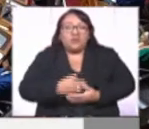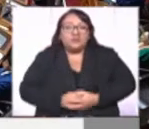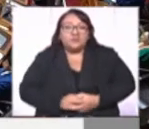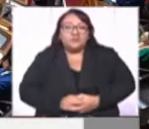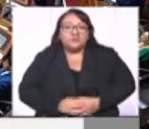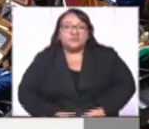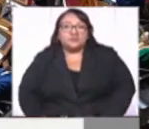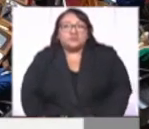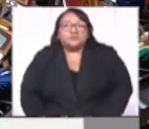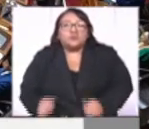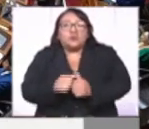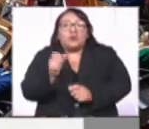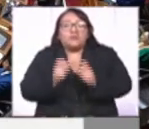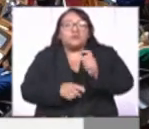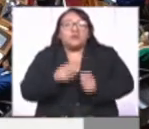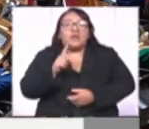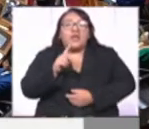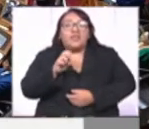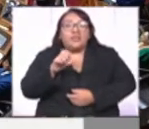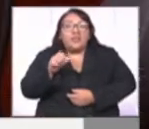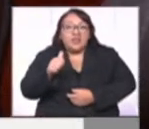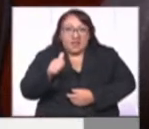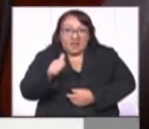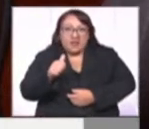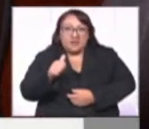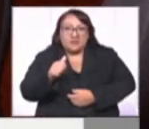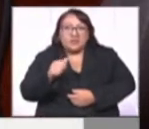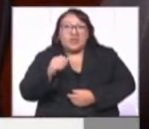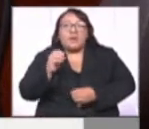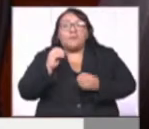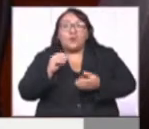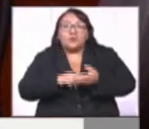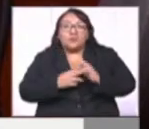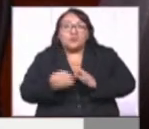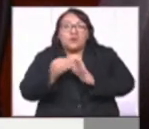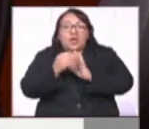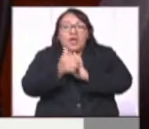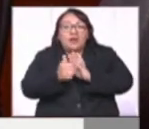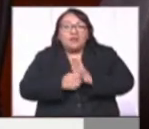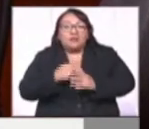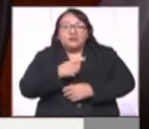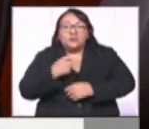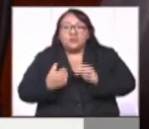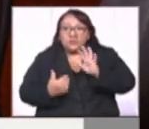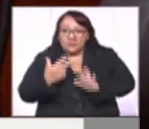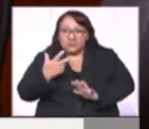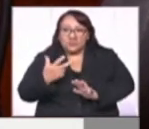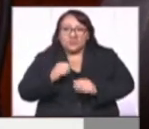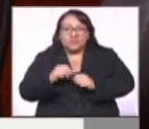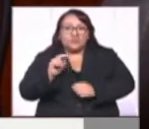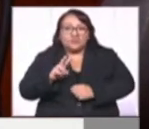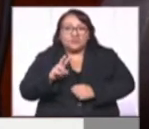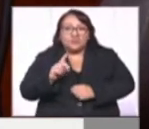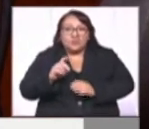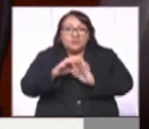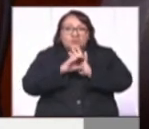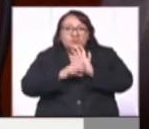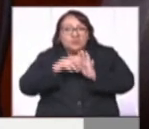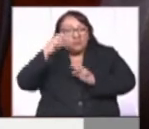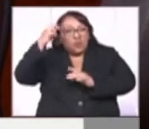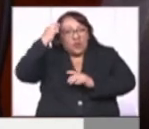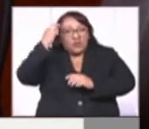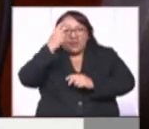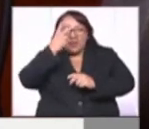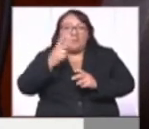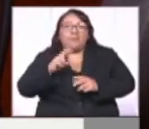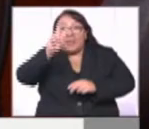en la persona de doña Dinercilia Boluarte Segarra, en aplicación del artículo 113, numeral 2, de la Constitución Política